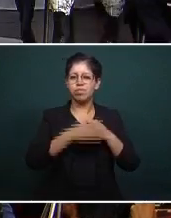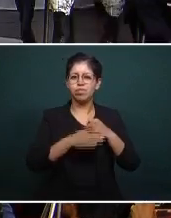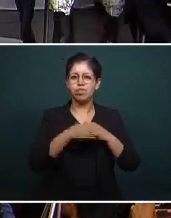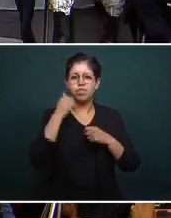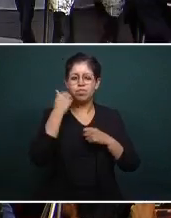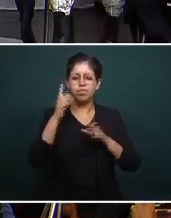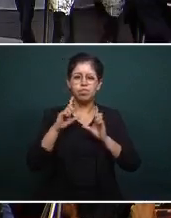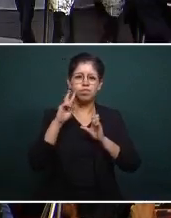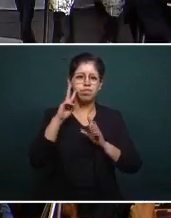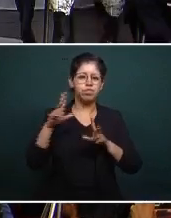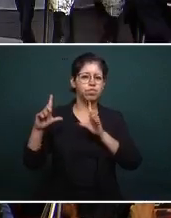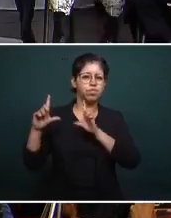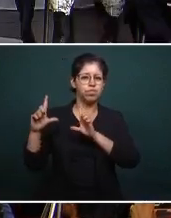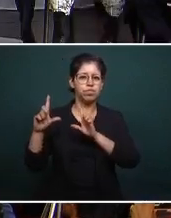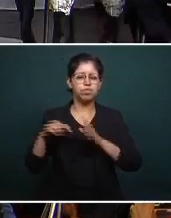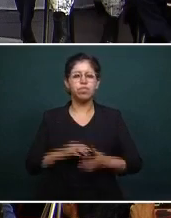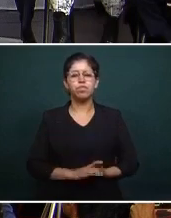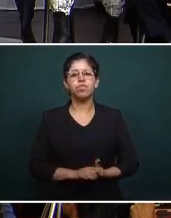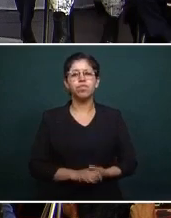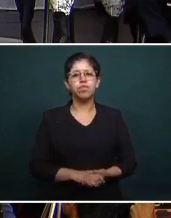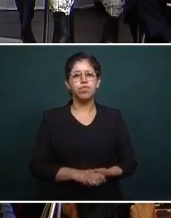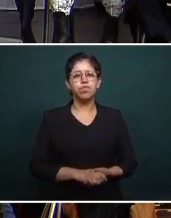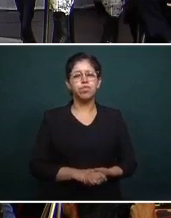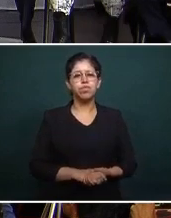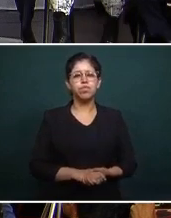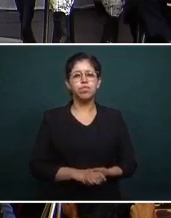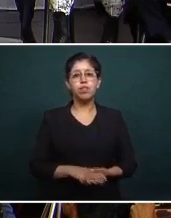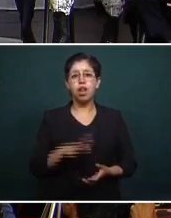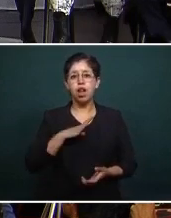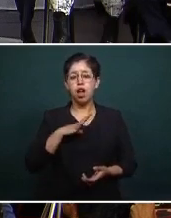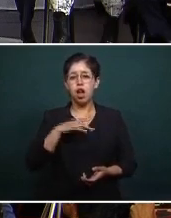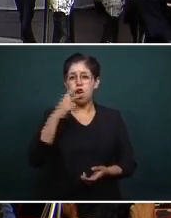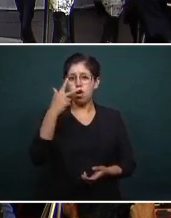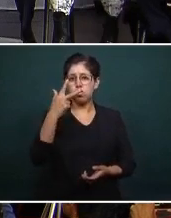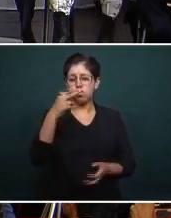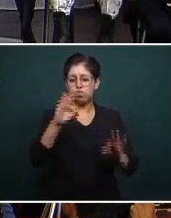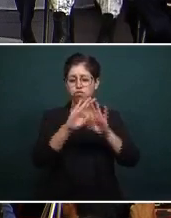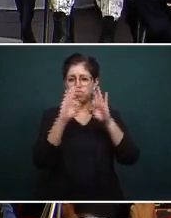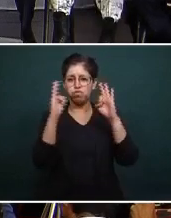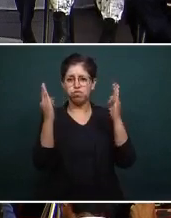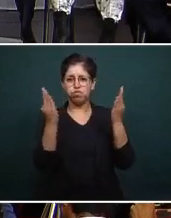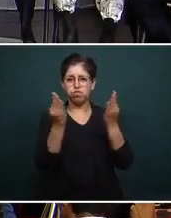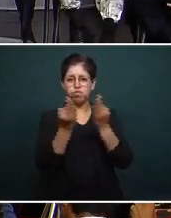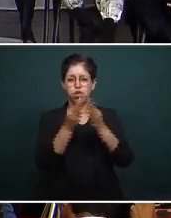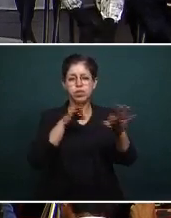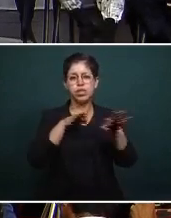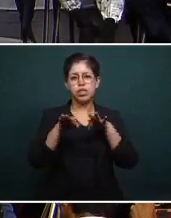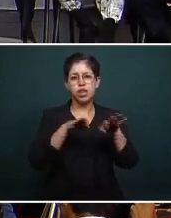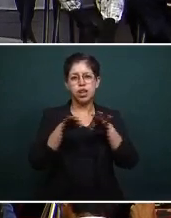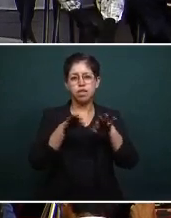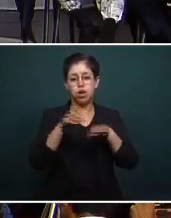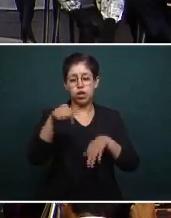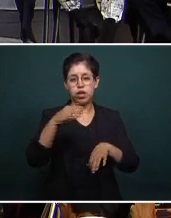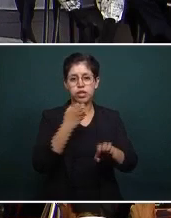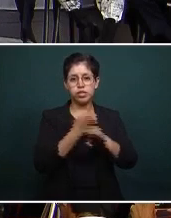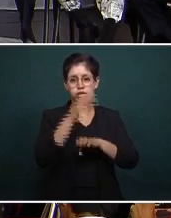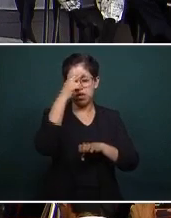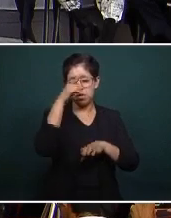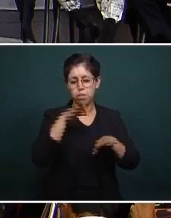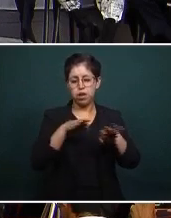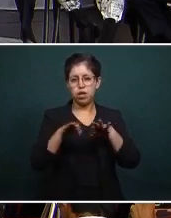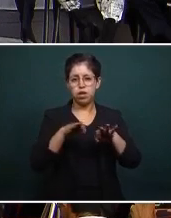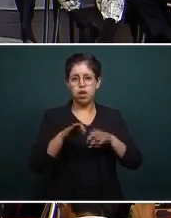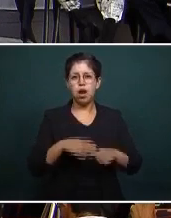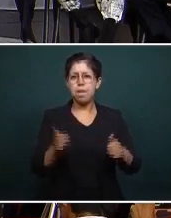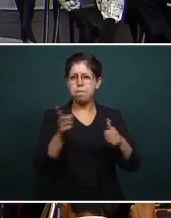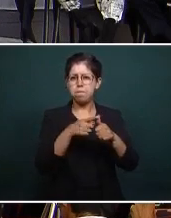siguiente lámina, en donde tenemos los 8 ejes de operación en la forma en la que estamos trabajando en el Estado. Primero,